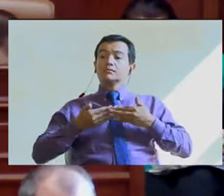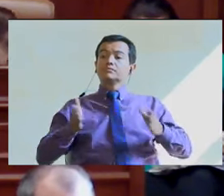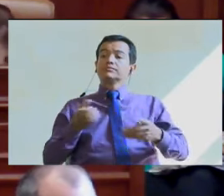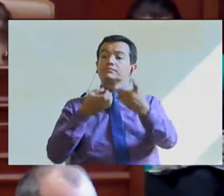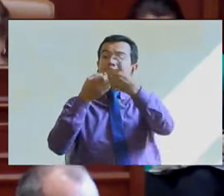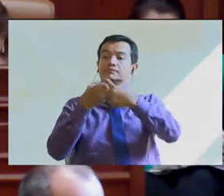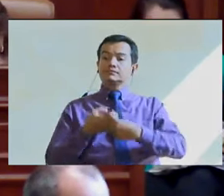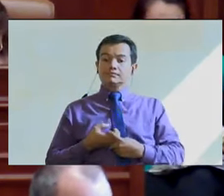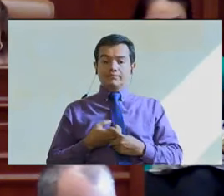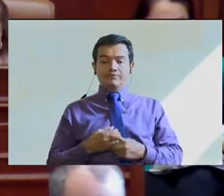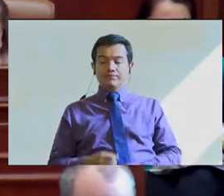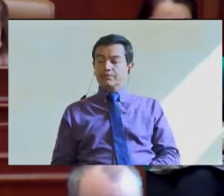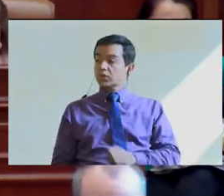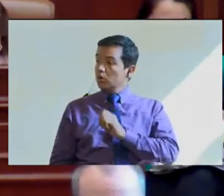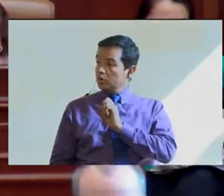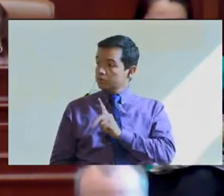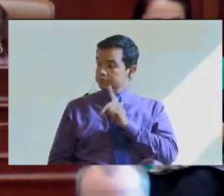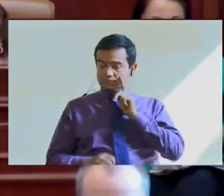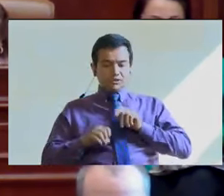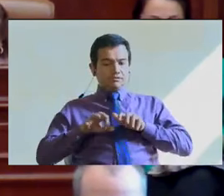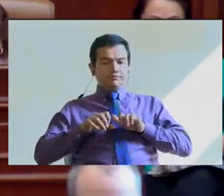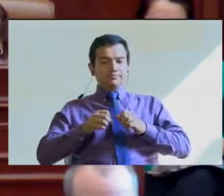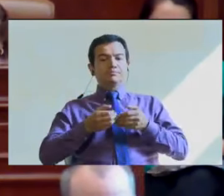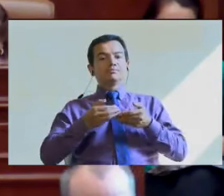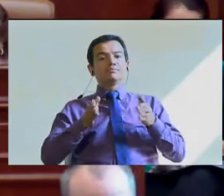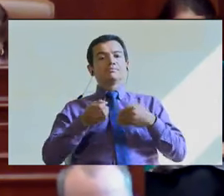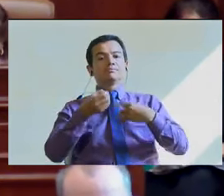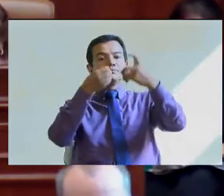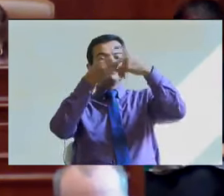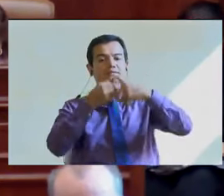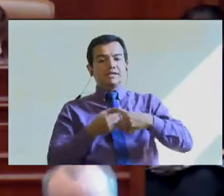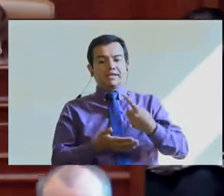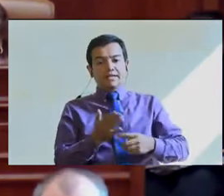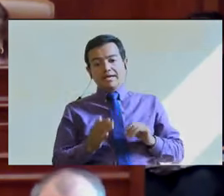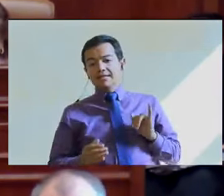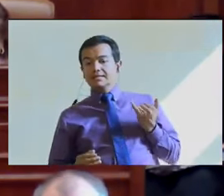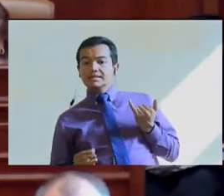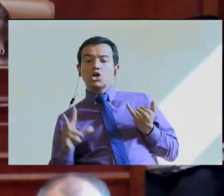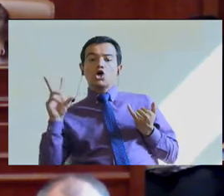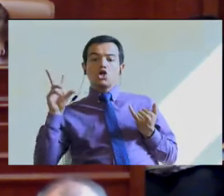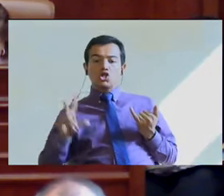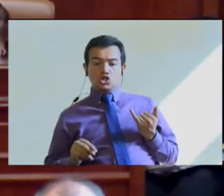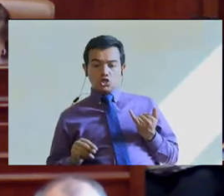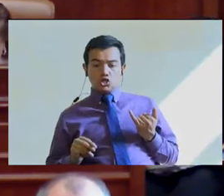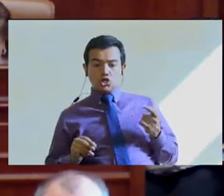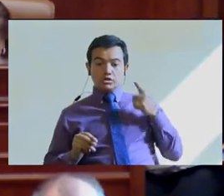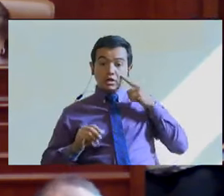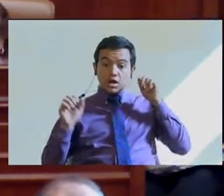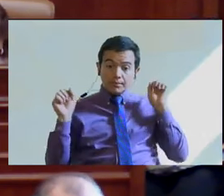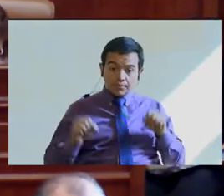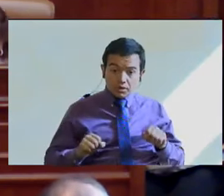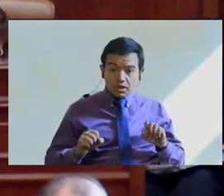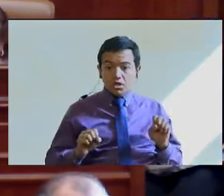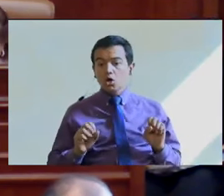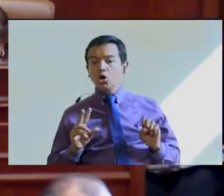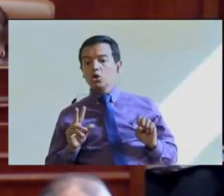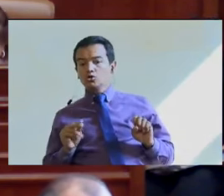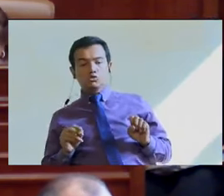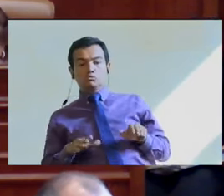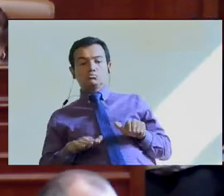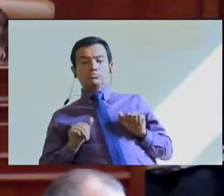secretario se abran se abre el registro para aprobar o negar los impedimentos leídos los señores